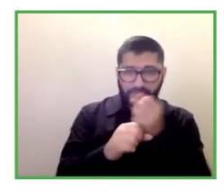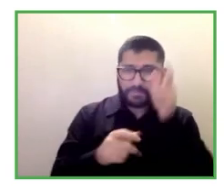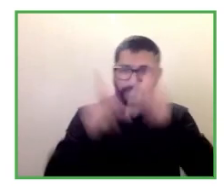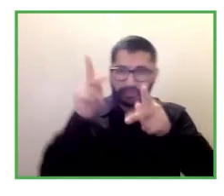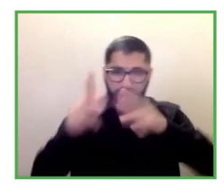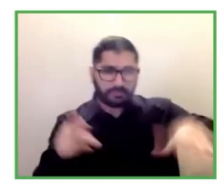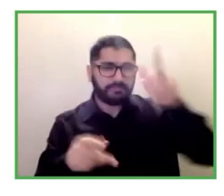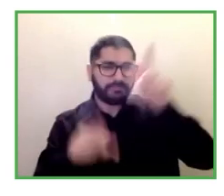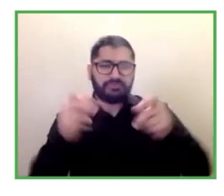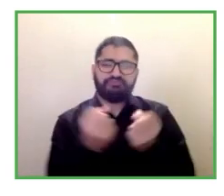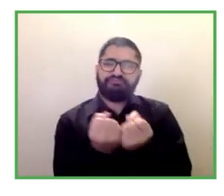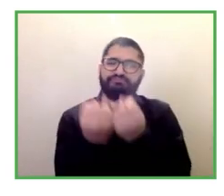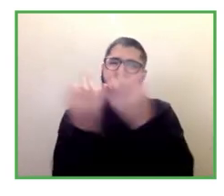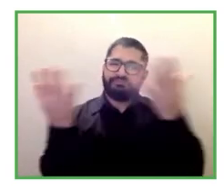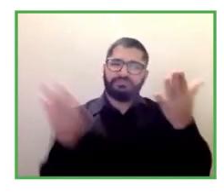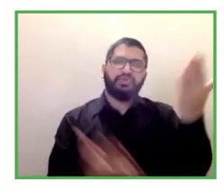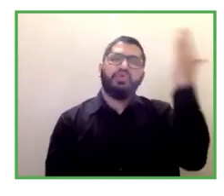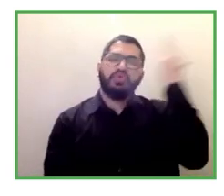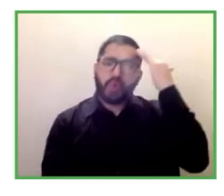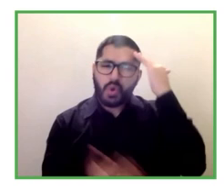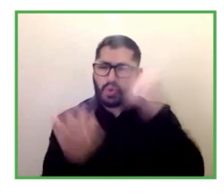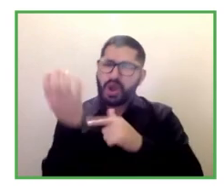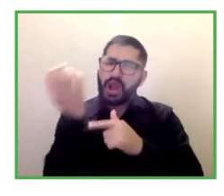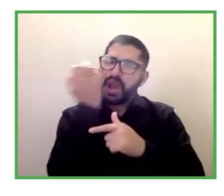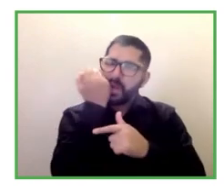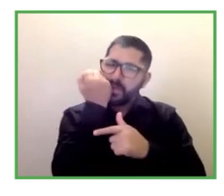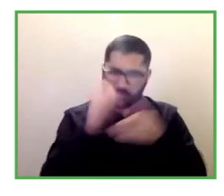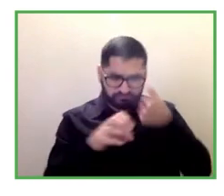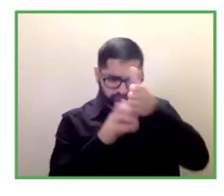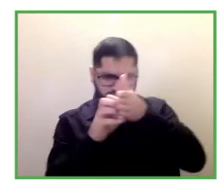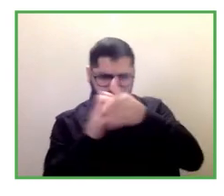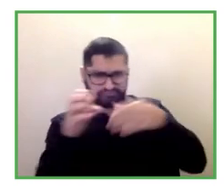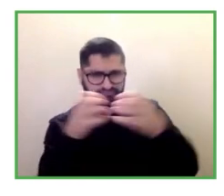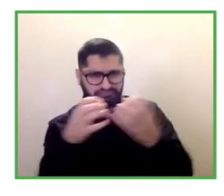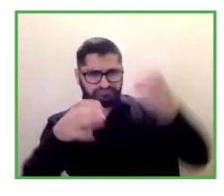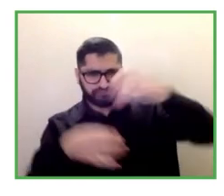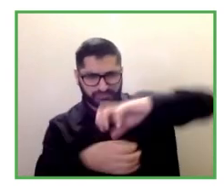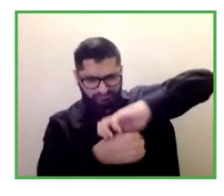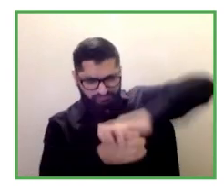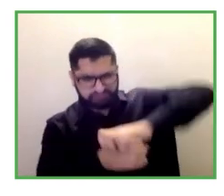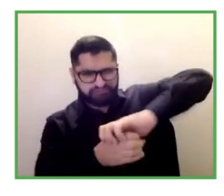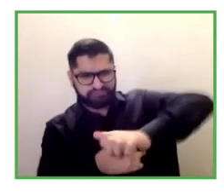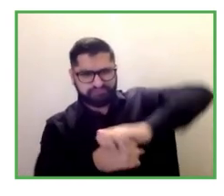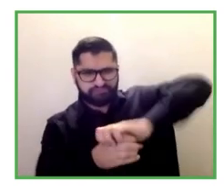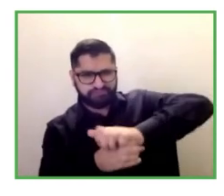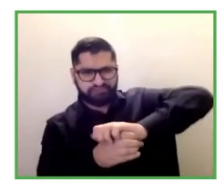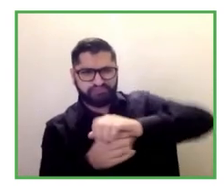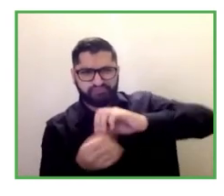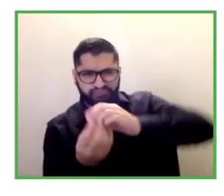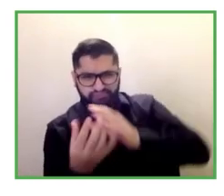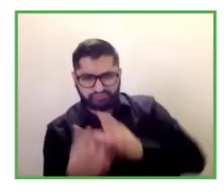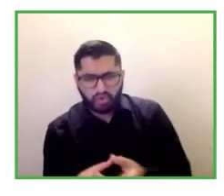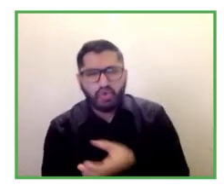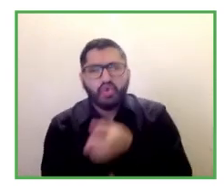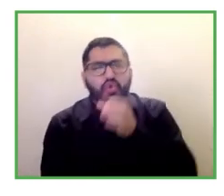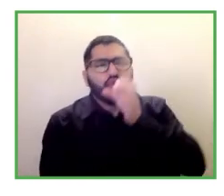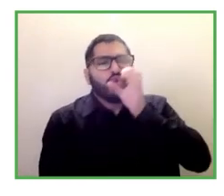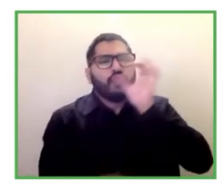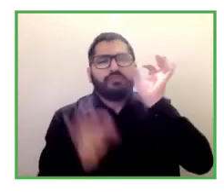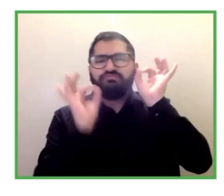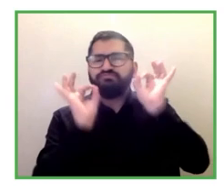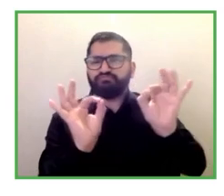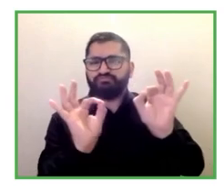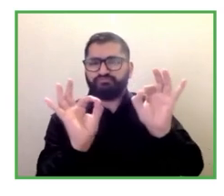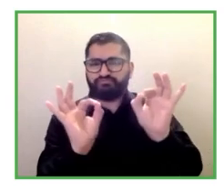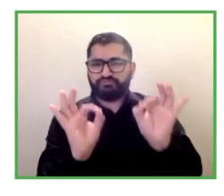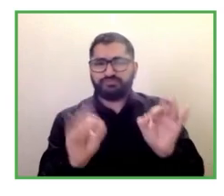lo mejor y que se ajustan de manera tal que puedan lidiar con diferentes problemas en diferentes momentos.